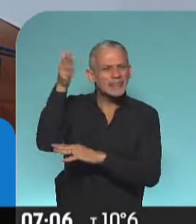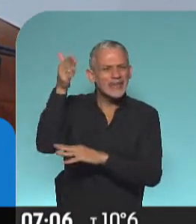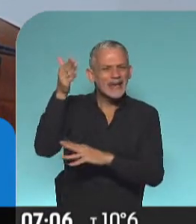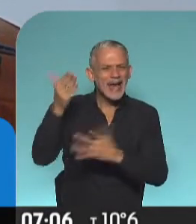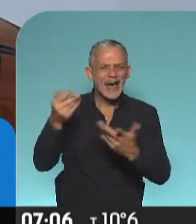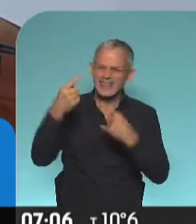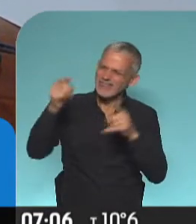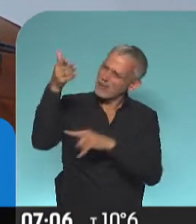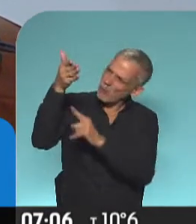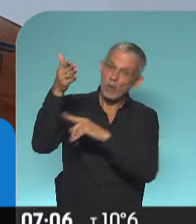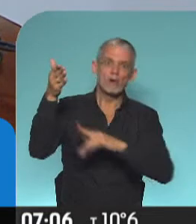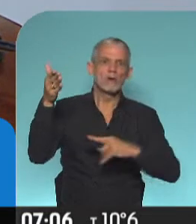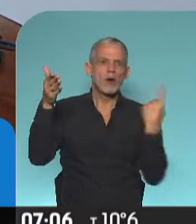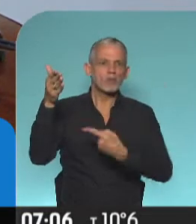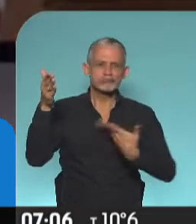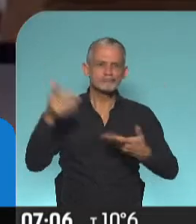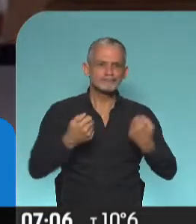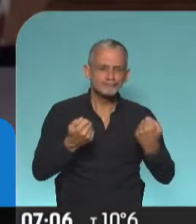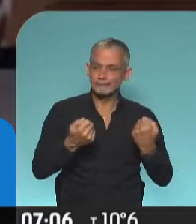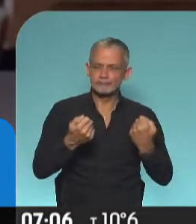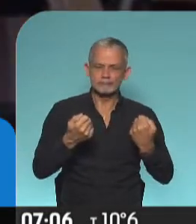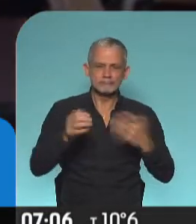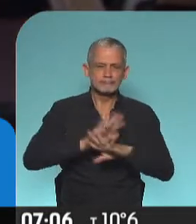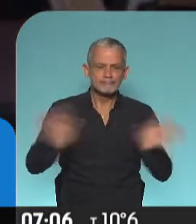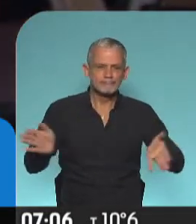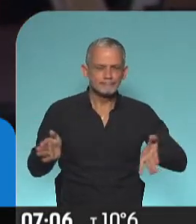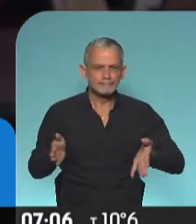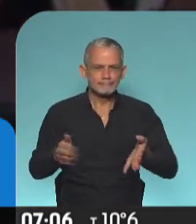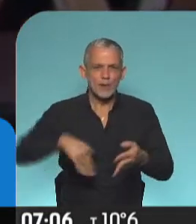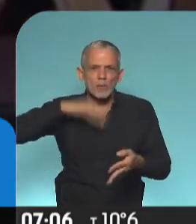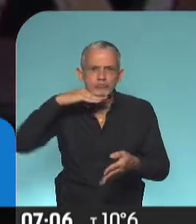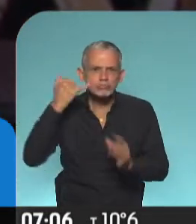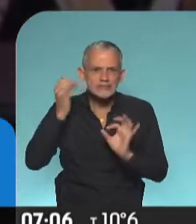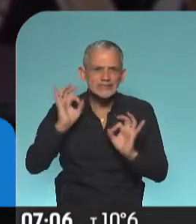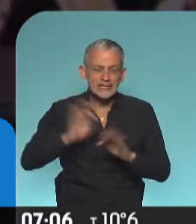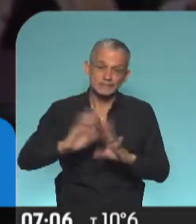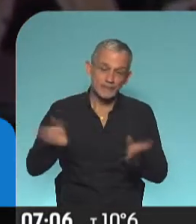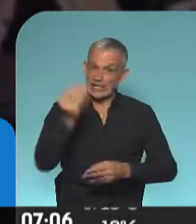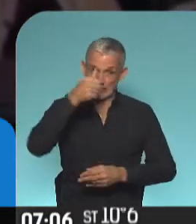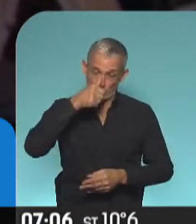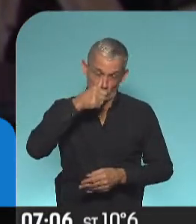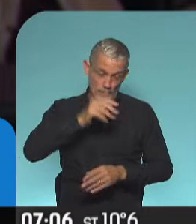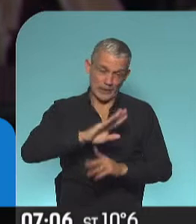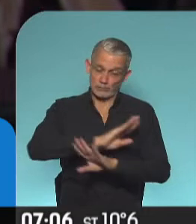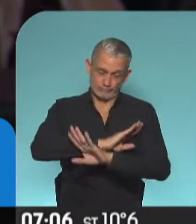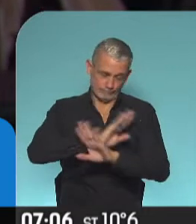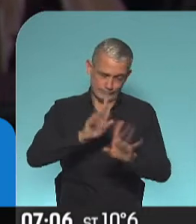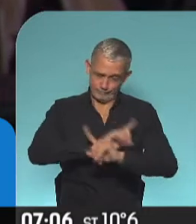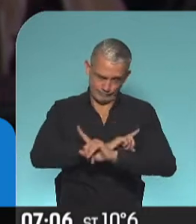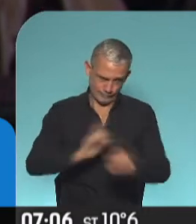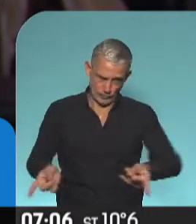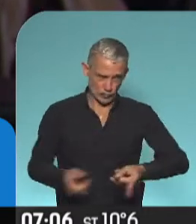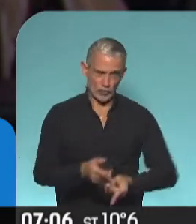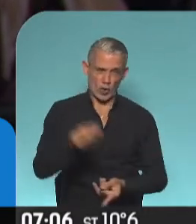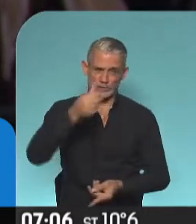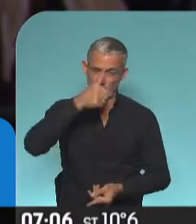otro tipo de color y decir, uy, no puedo bajar a la playa. Sí, está descartado, Silvia, esto de la escapada del fin de semana. Olvídate, en principio